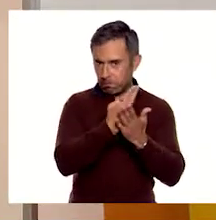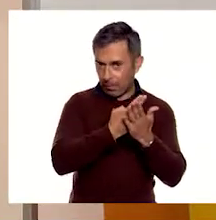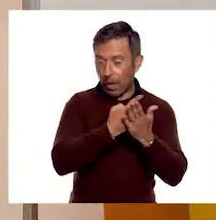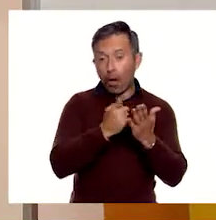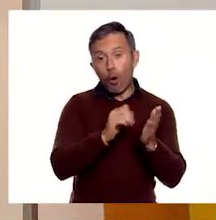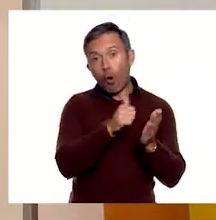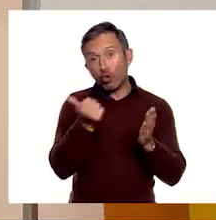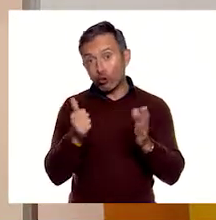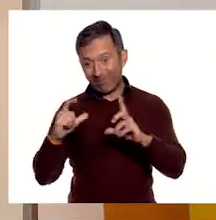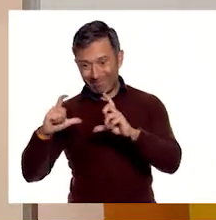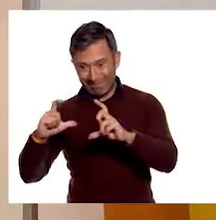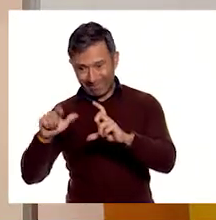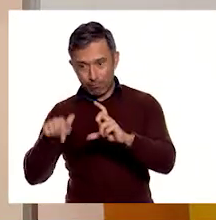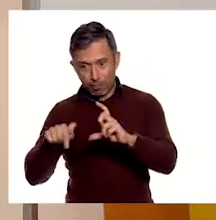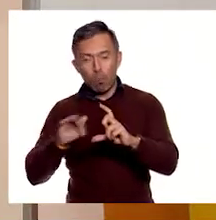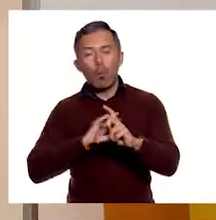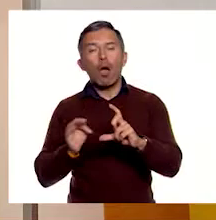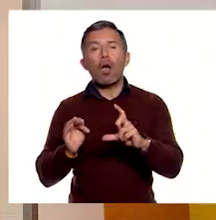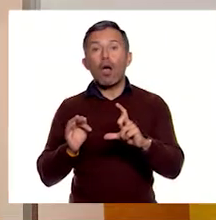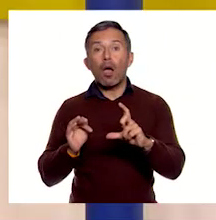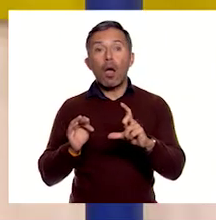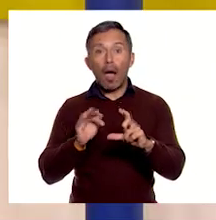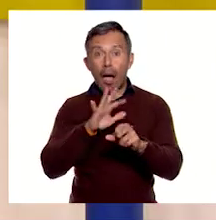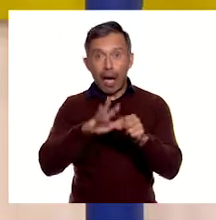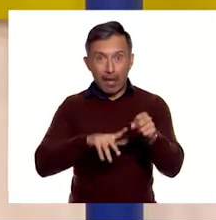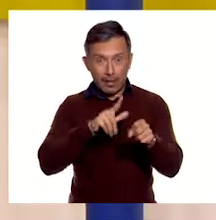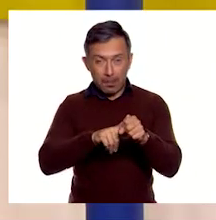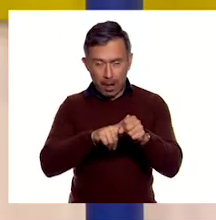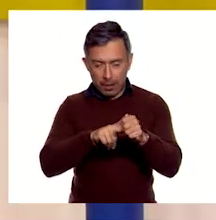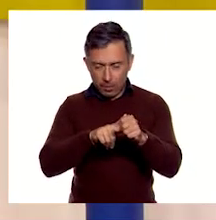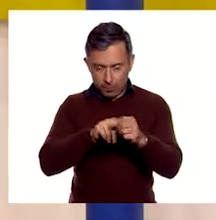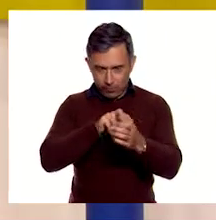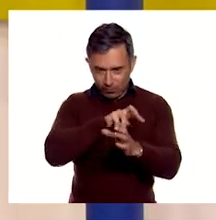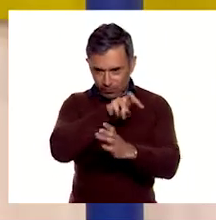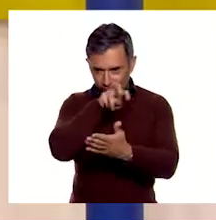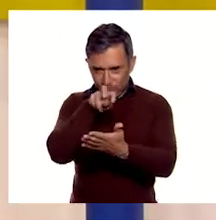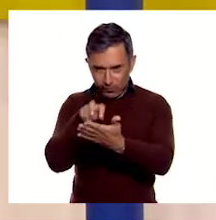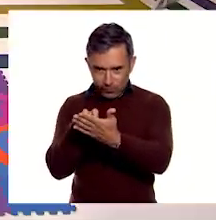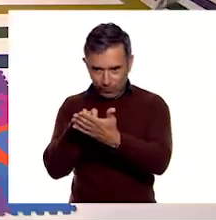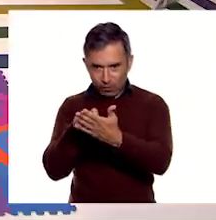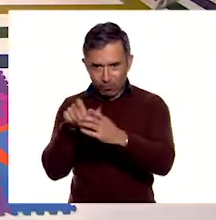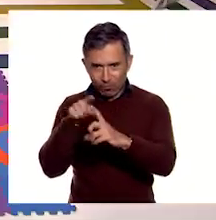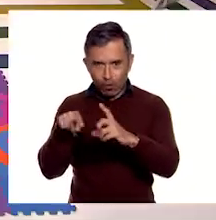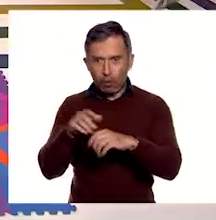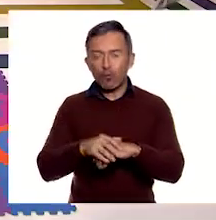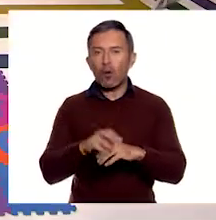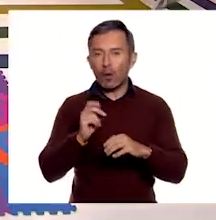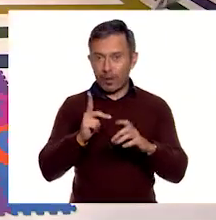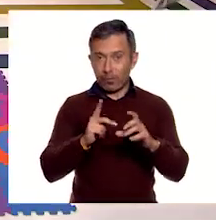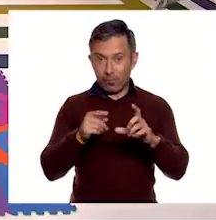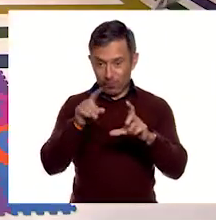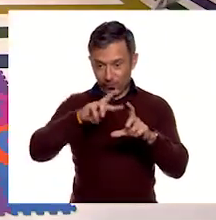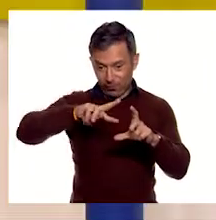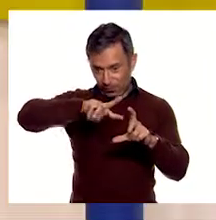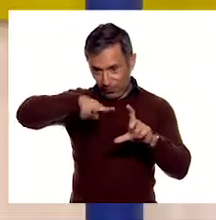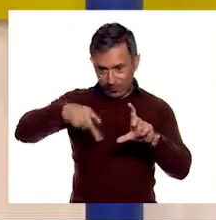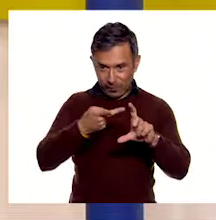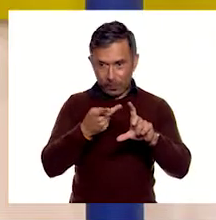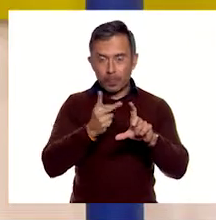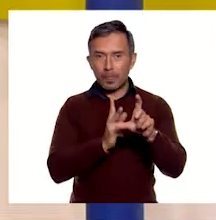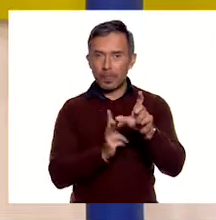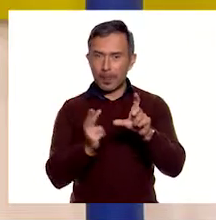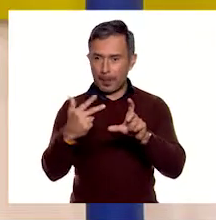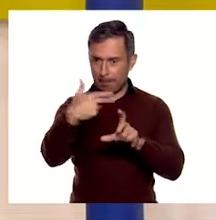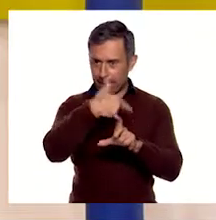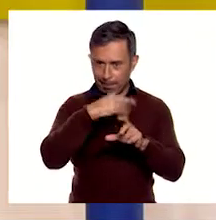cual podemos encerrar ese animalito. Ese entonces, animalito. Vamos muy a marcarlo. Bien. Entonces marcamos, ya están recortados. Ya están recortados. En